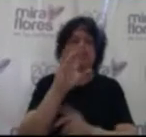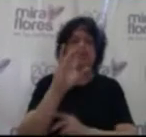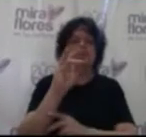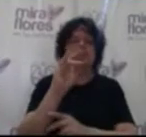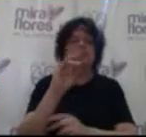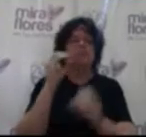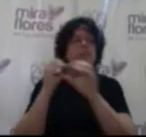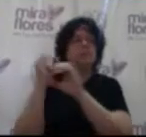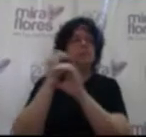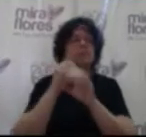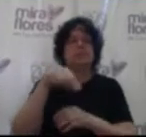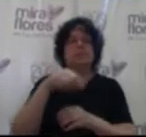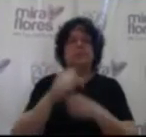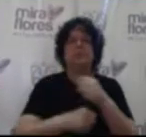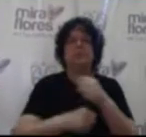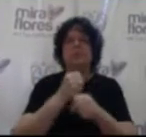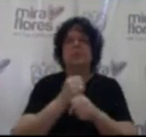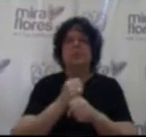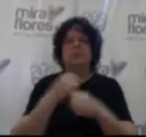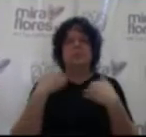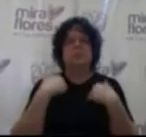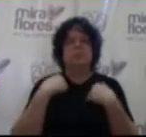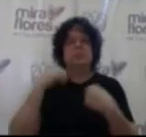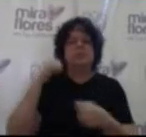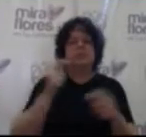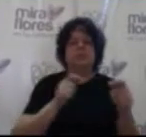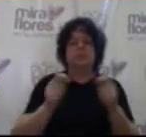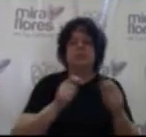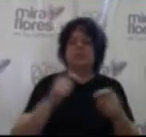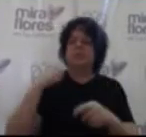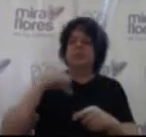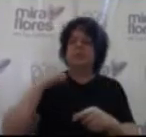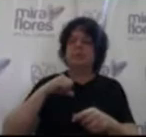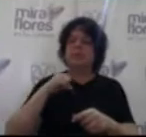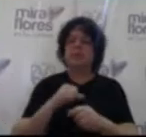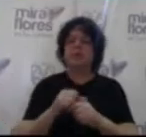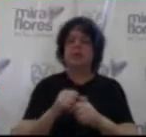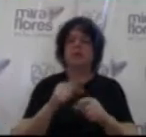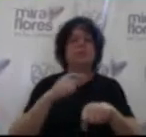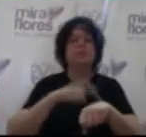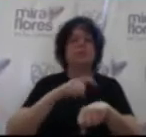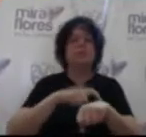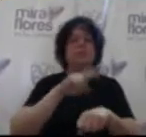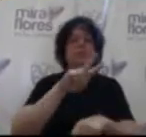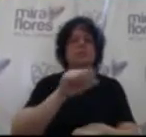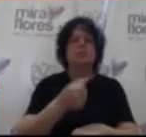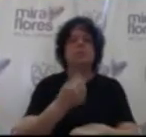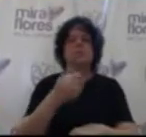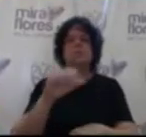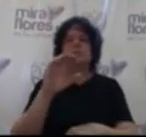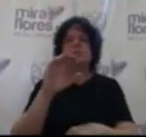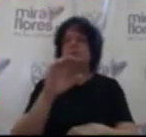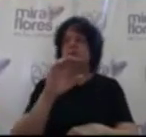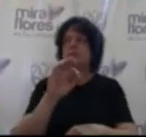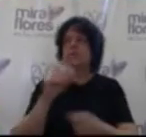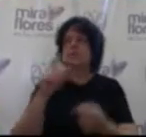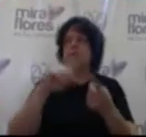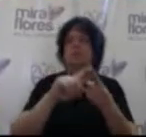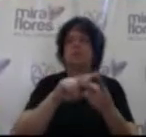de octubre del presente año, quien tendrá a su cargo la administración municipal durante el periodo 2019 al